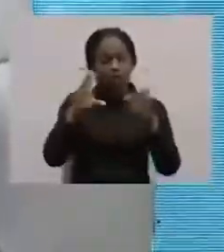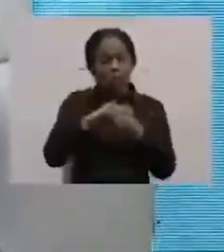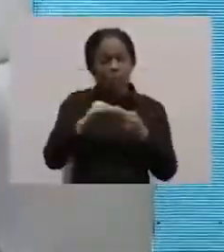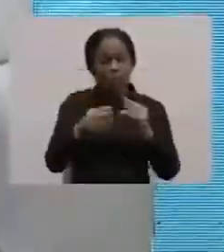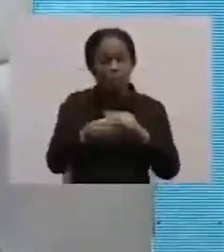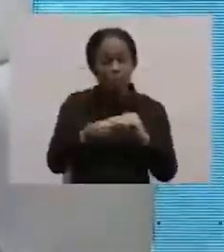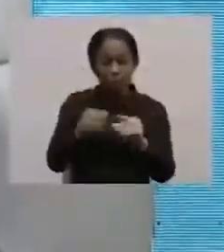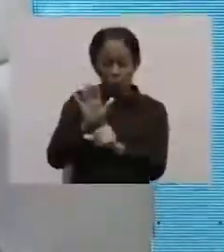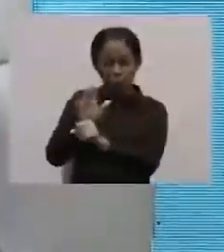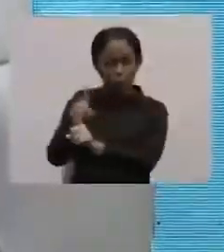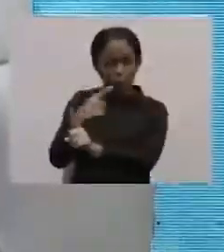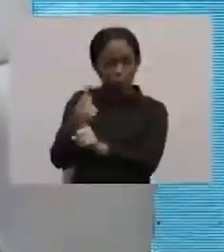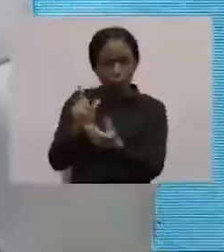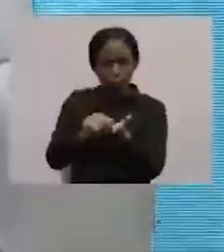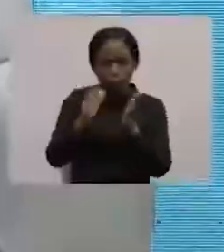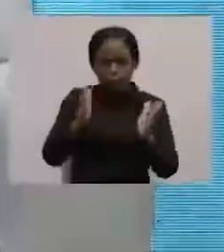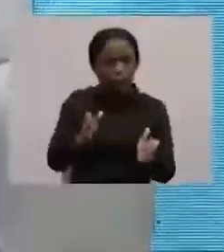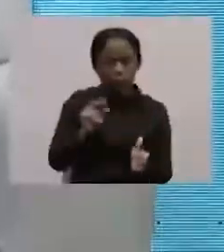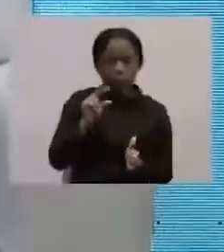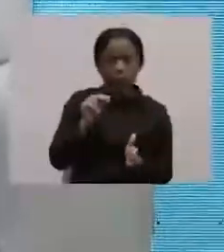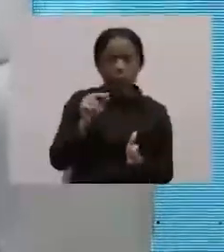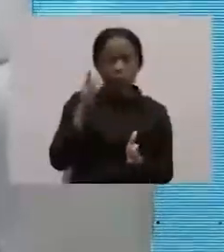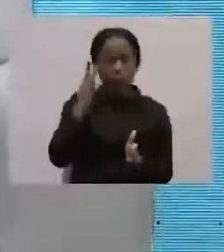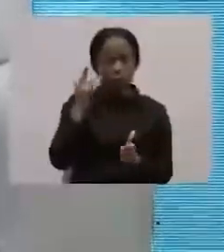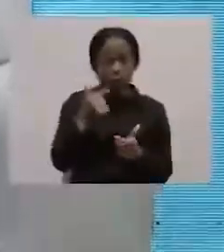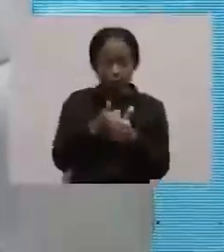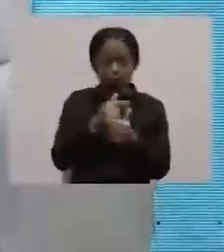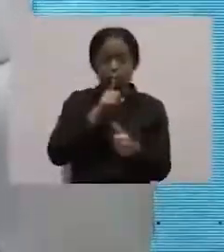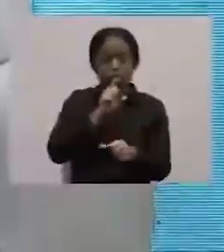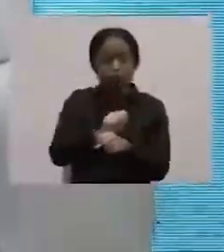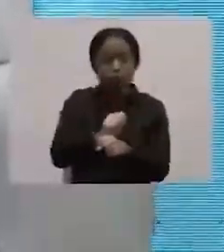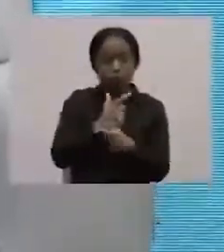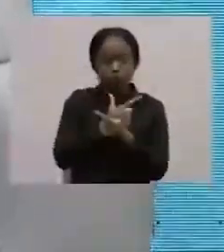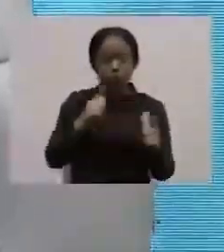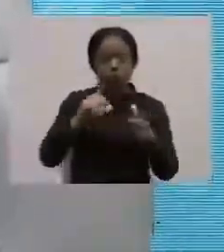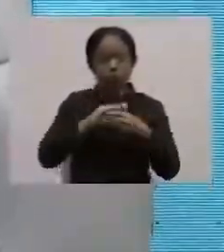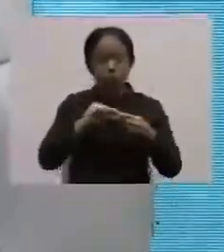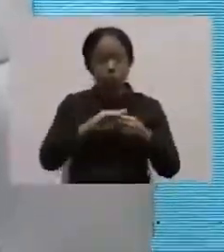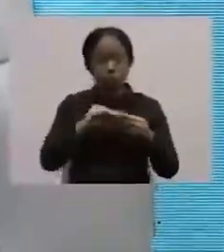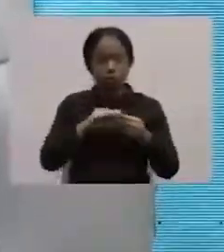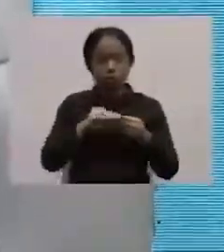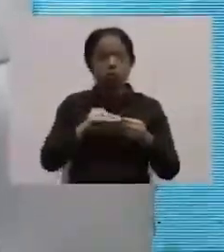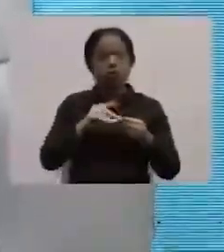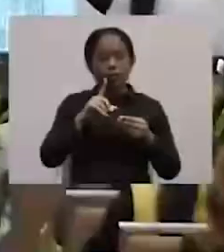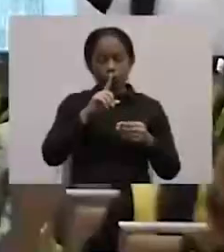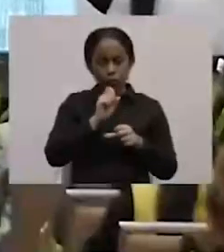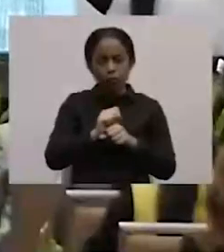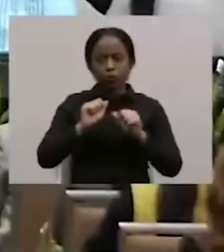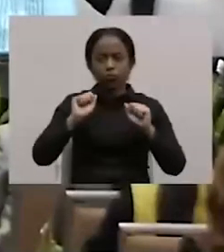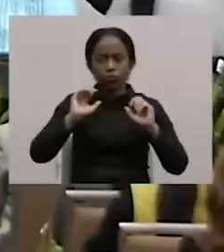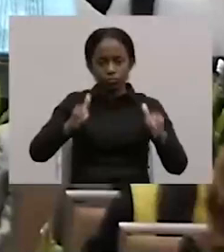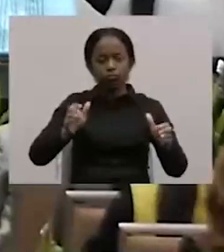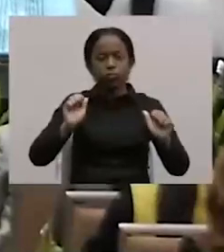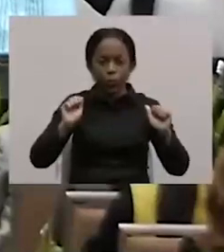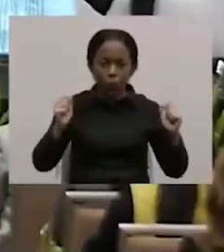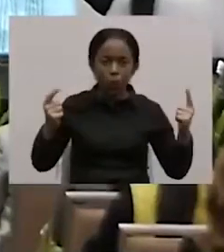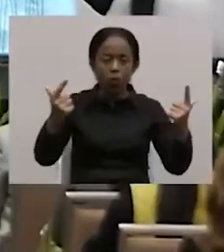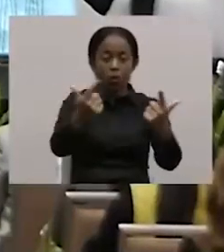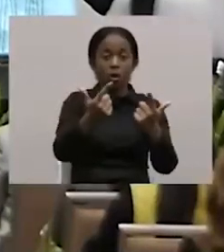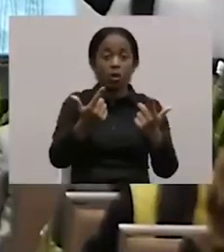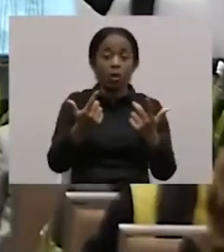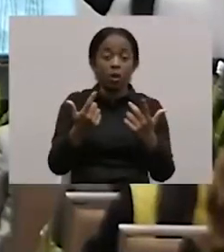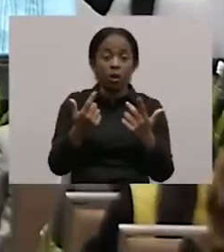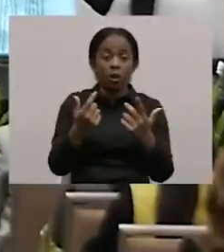los periodistas porque la libertad de expresión corresponde a los seres humanos. De hecho, hay quienes hablan de un